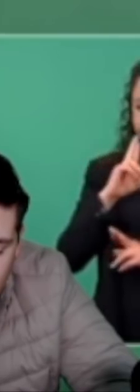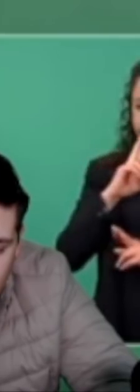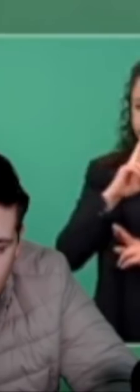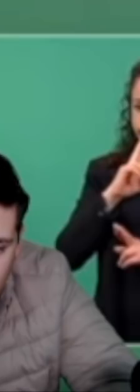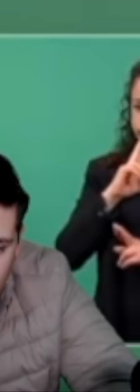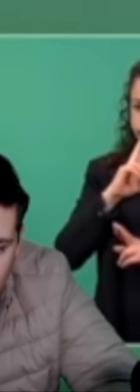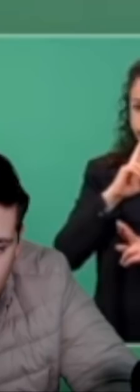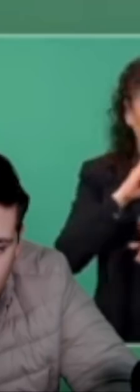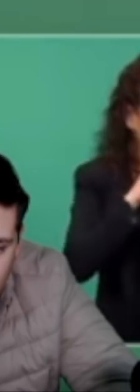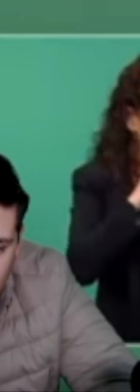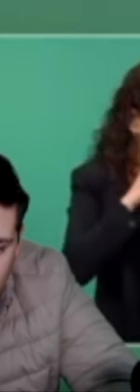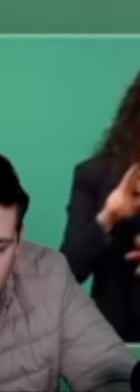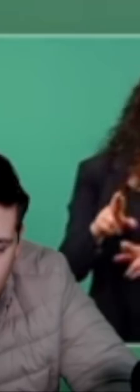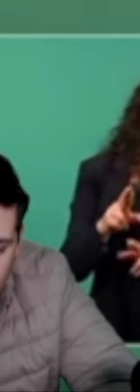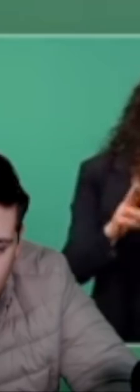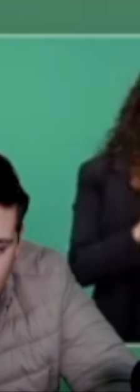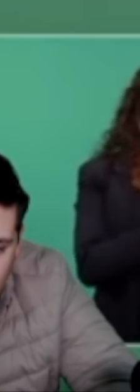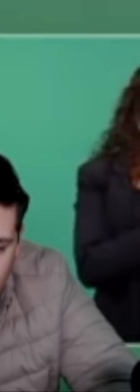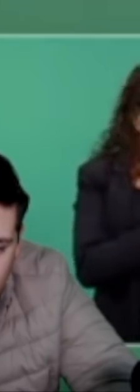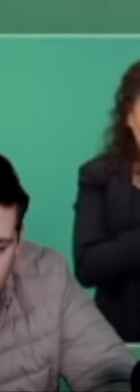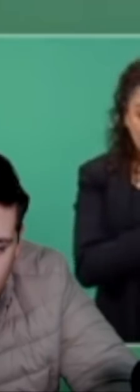representarme, contestando esta pregunta,